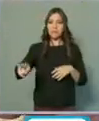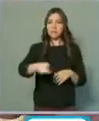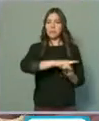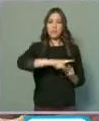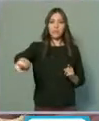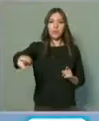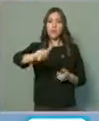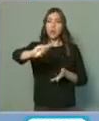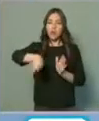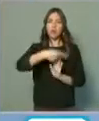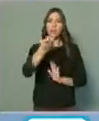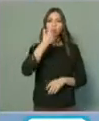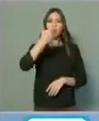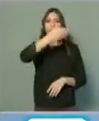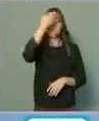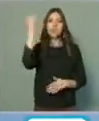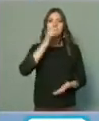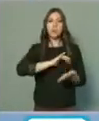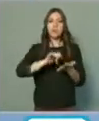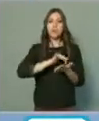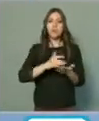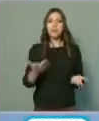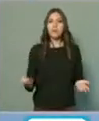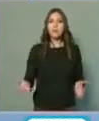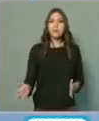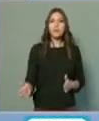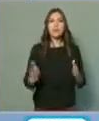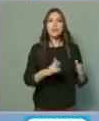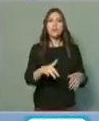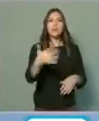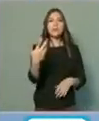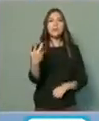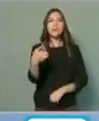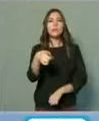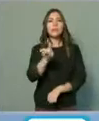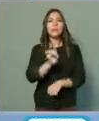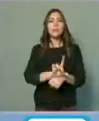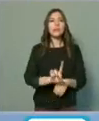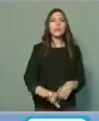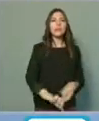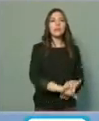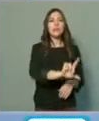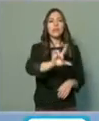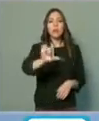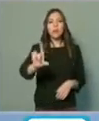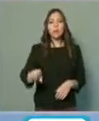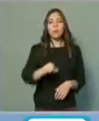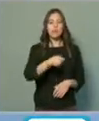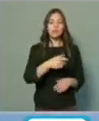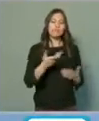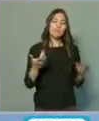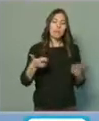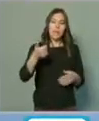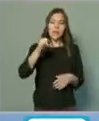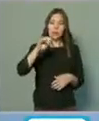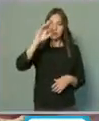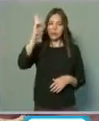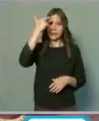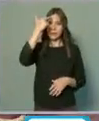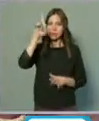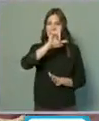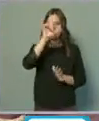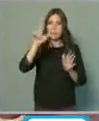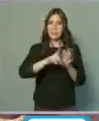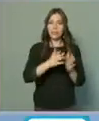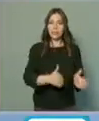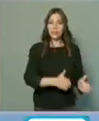A los 15 días, y agradezco esto tanto a esta maestra que me reprobó, como a otra maestra, la Miss Altagracia, que en